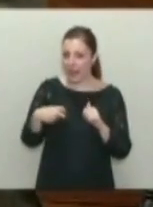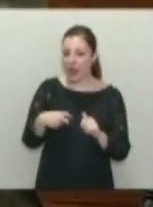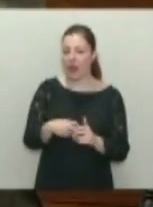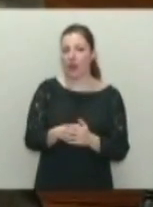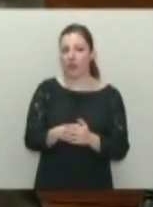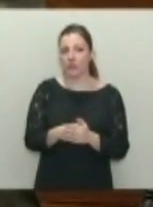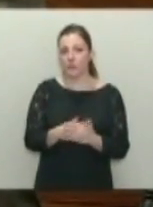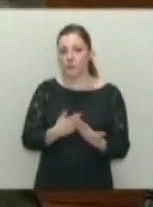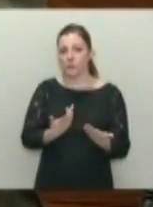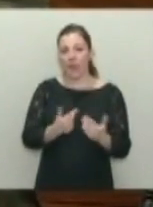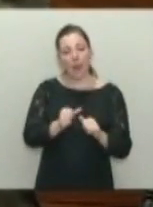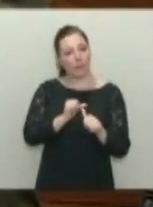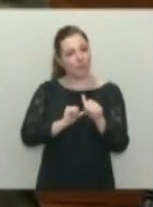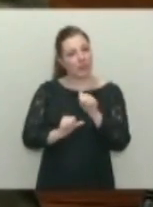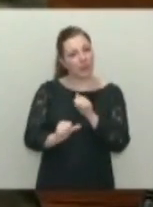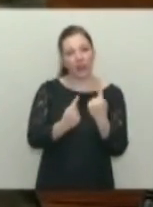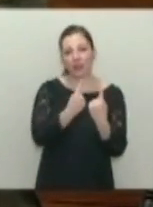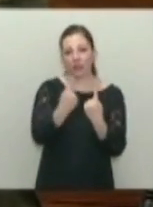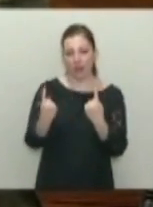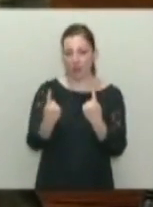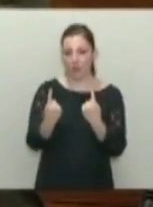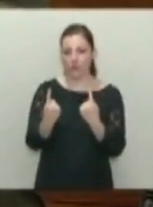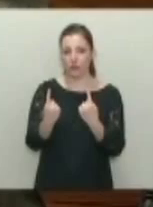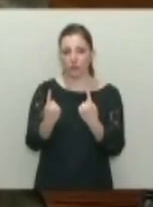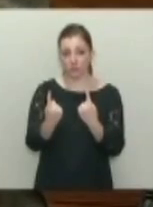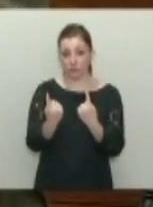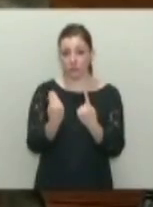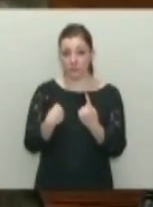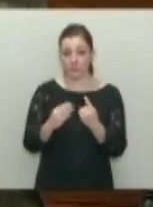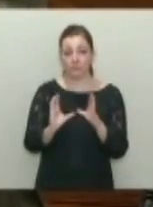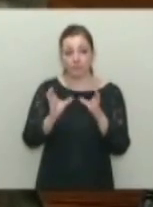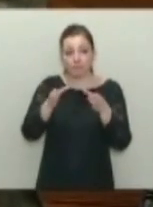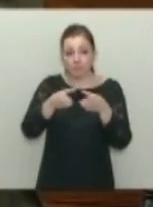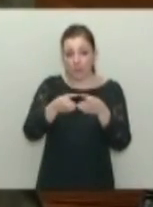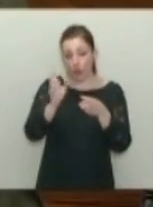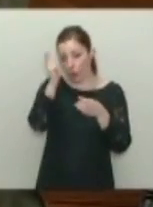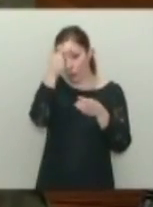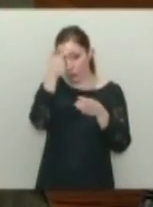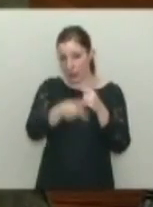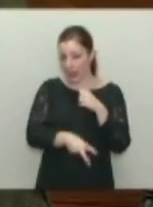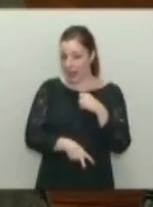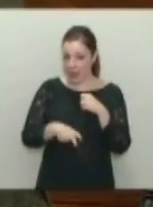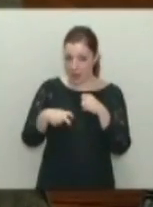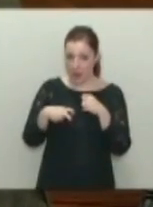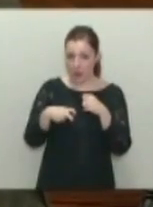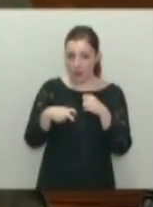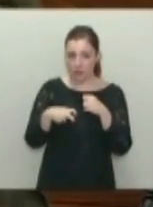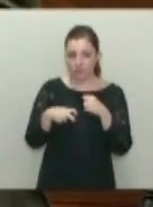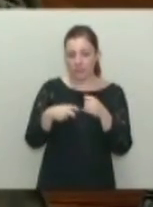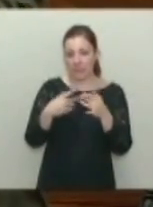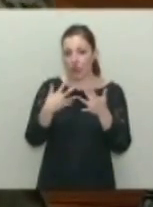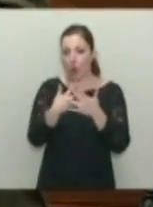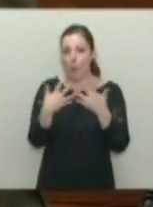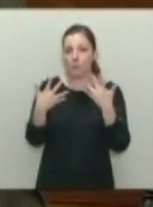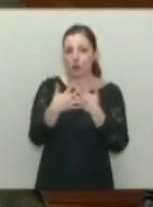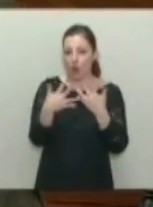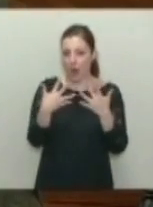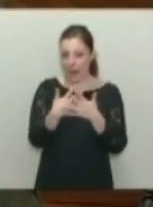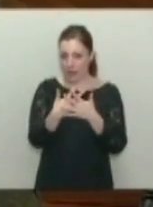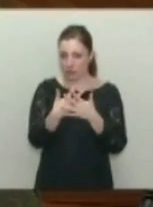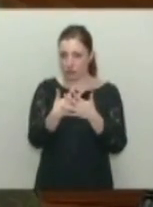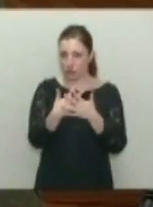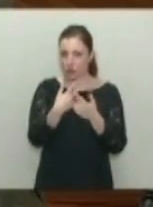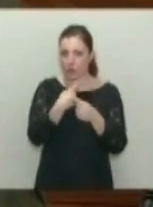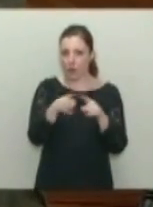se infiere a partir de ahí que cada una de las partes que lo componen ese concepto general, son completamente homogéneos respecto a su